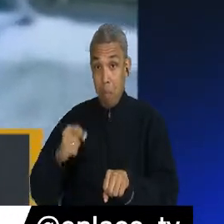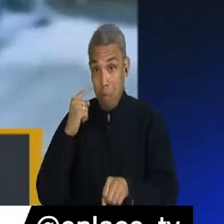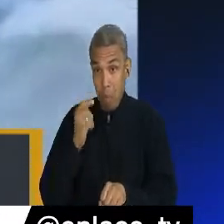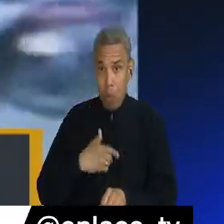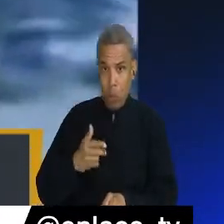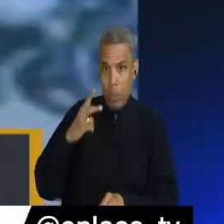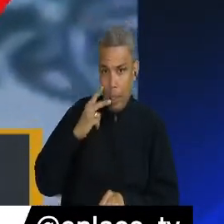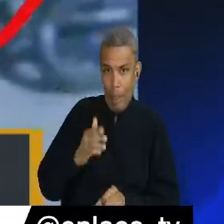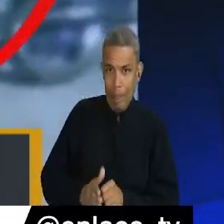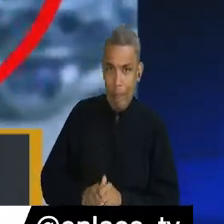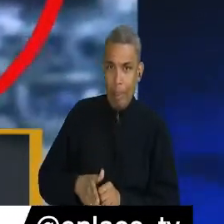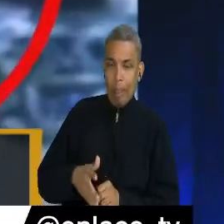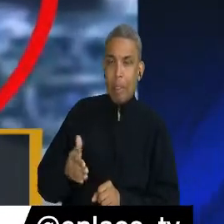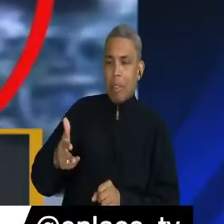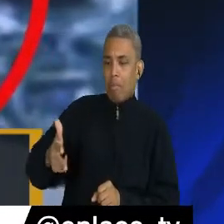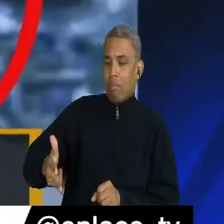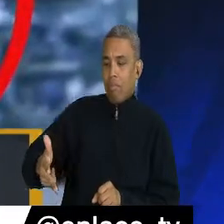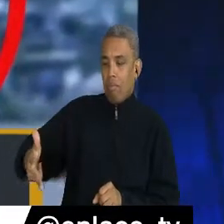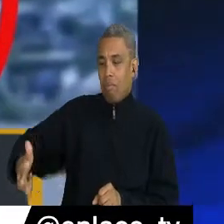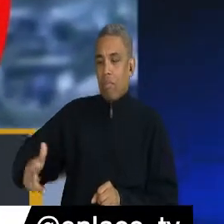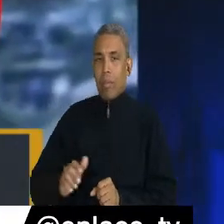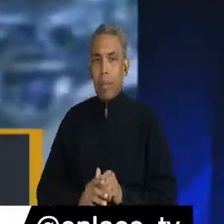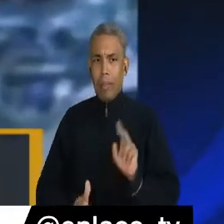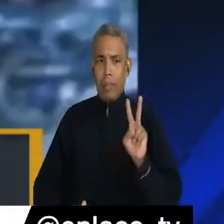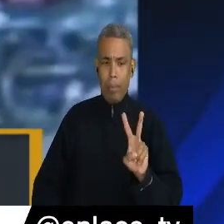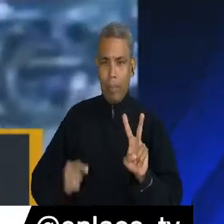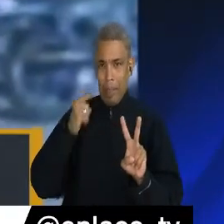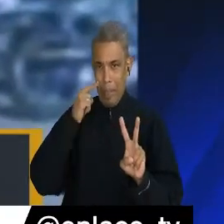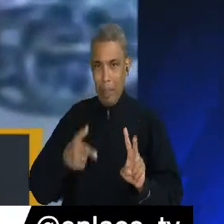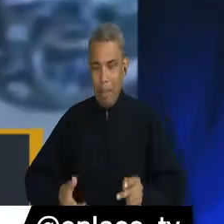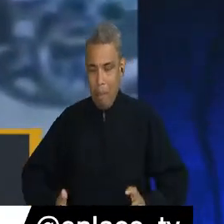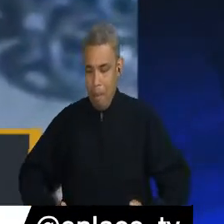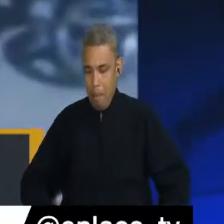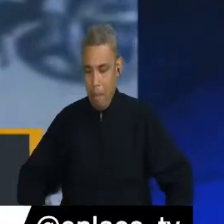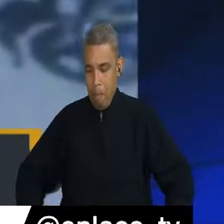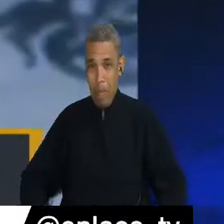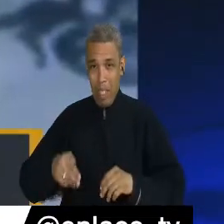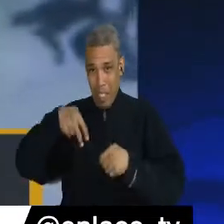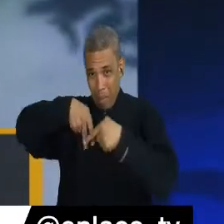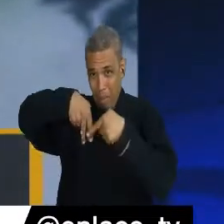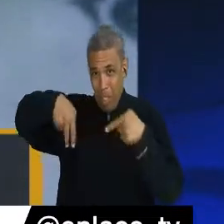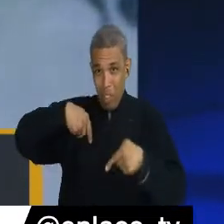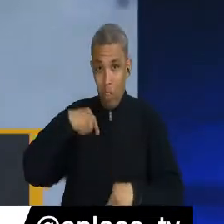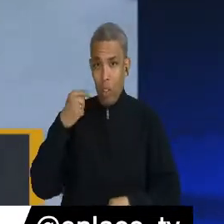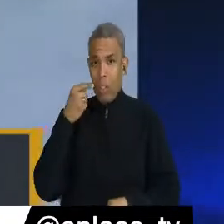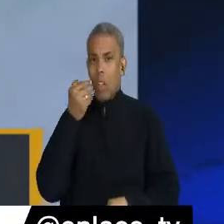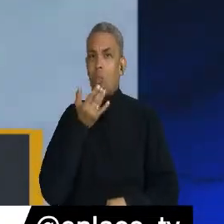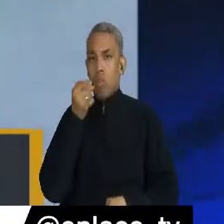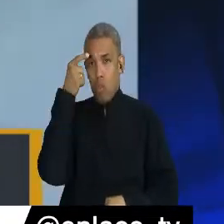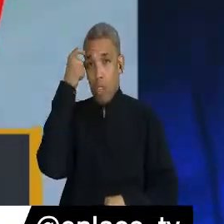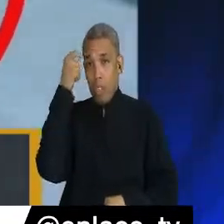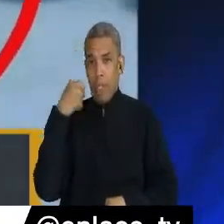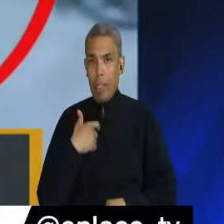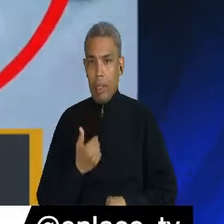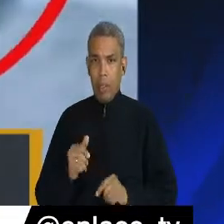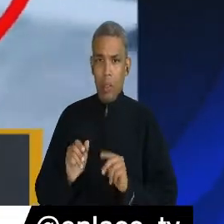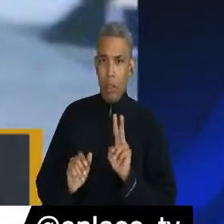como uno de los sospechosos, que viste pantaloneta negra y camiseta azul, observa que no venga nadie mientras su